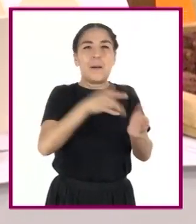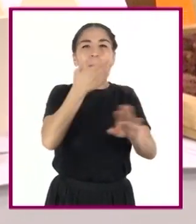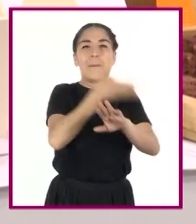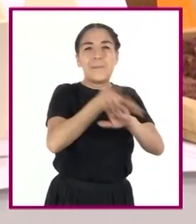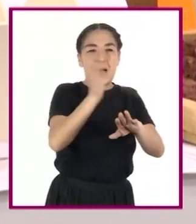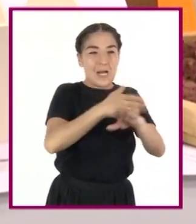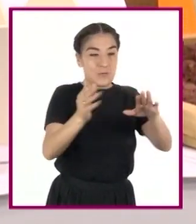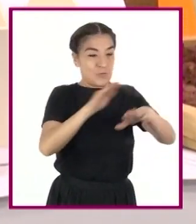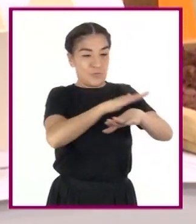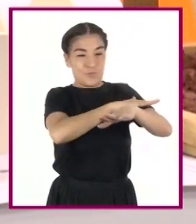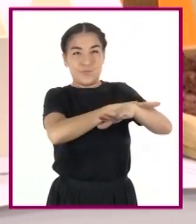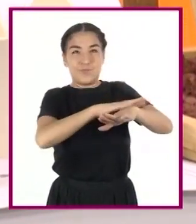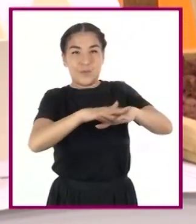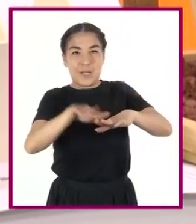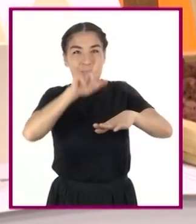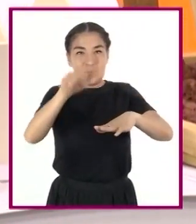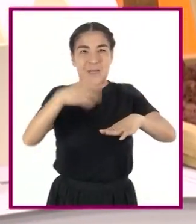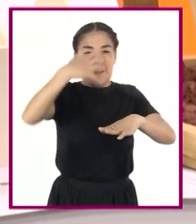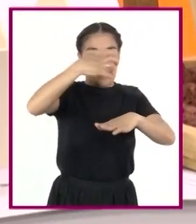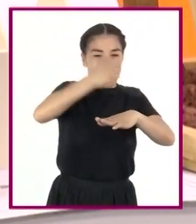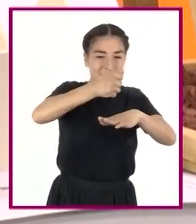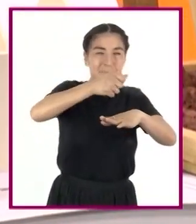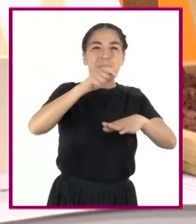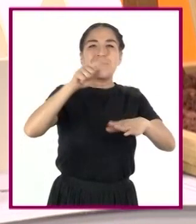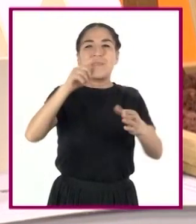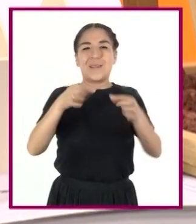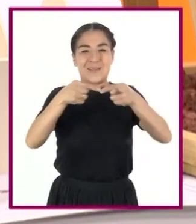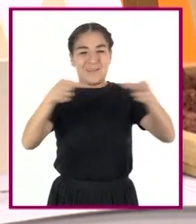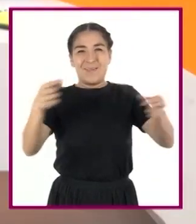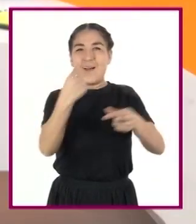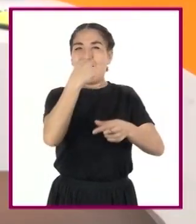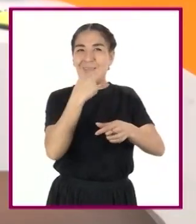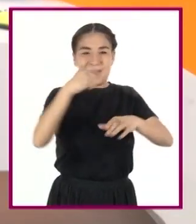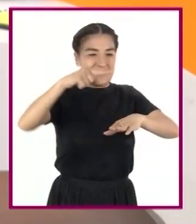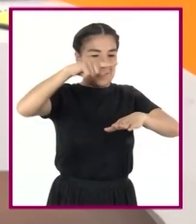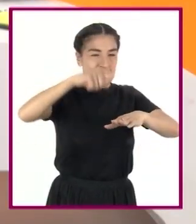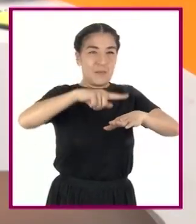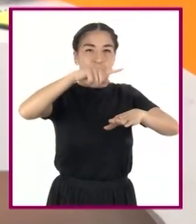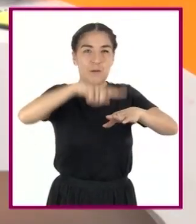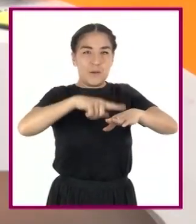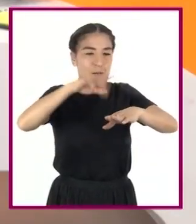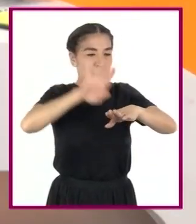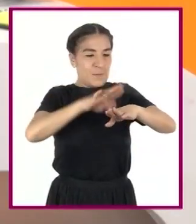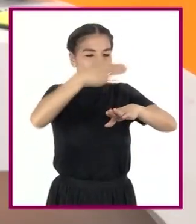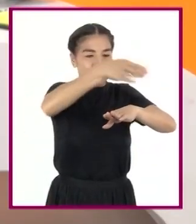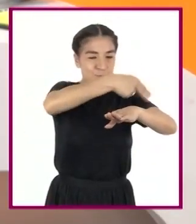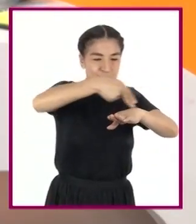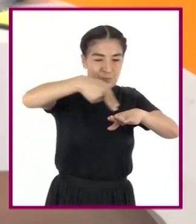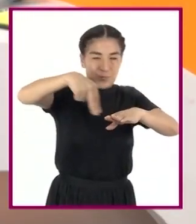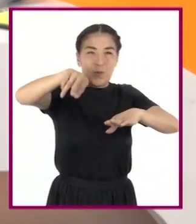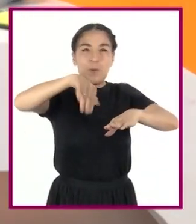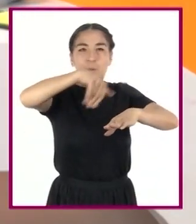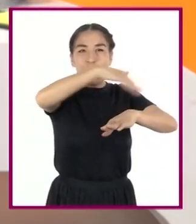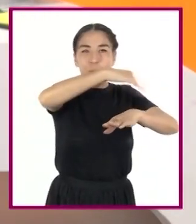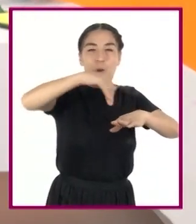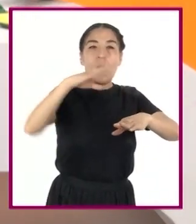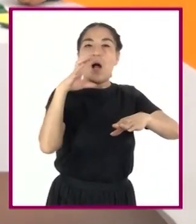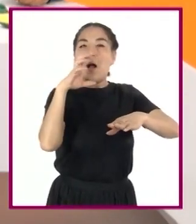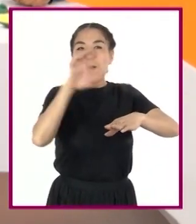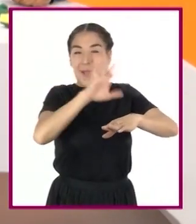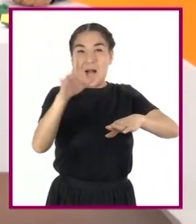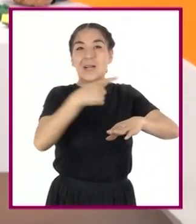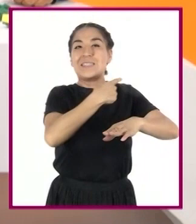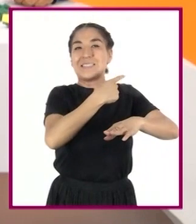el fondo y con una batelenguas lo colocan en el área deseada. Déjanse secar y tendrán